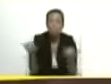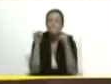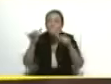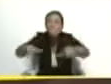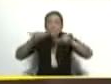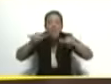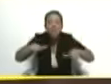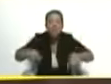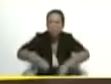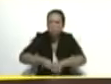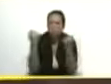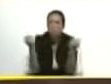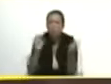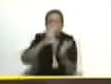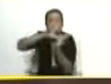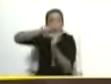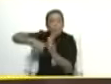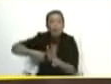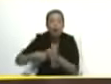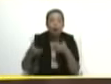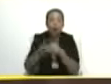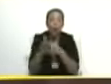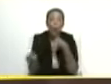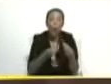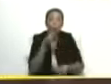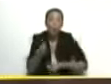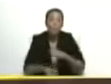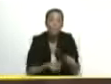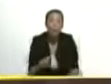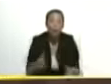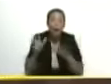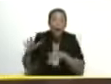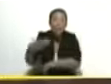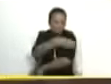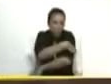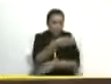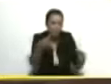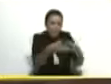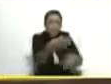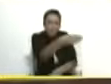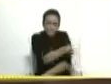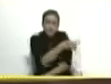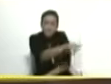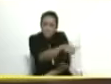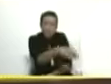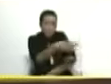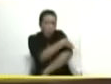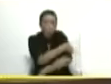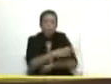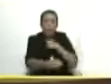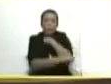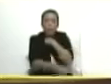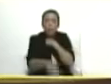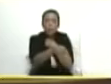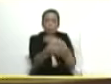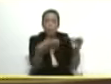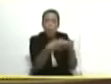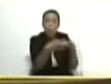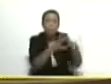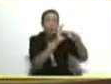autodestruyeron, los entregaron, los robaron. Esa derecha que está ahí, la misma derecha, vendepatria,